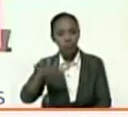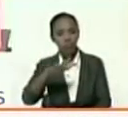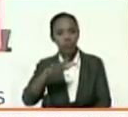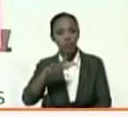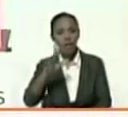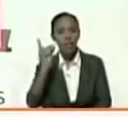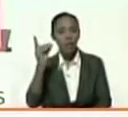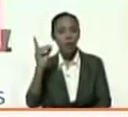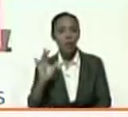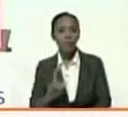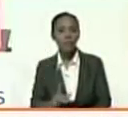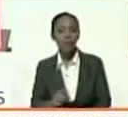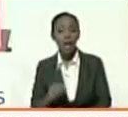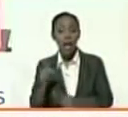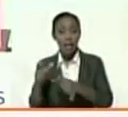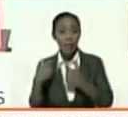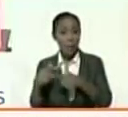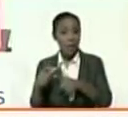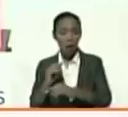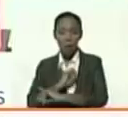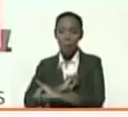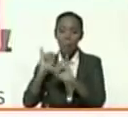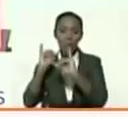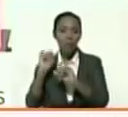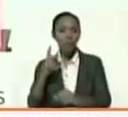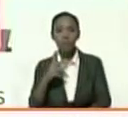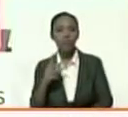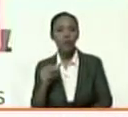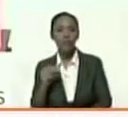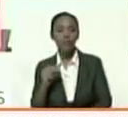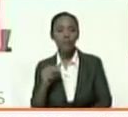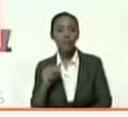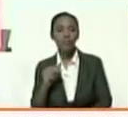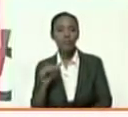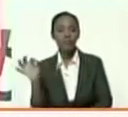Esa película no ha terminado. Para nada ha terminado.